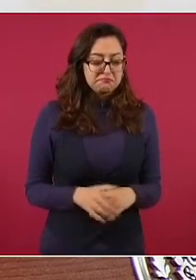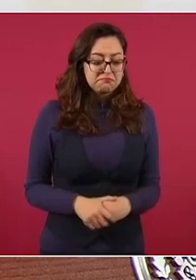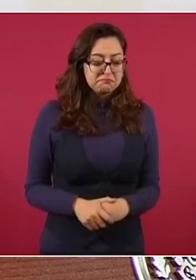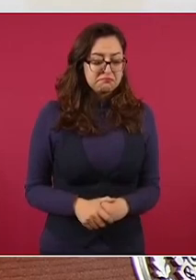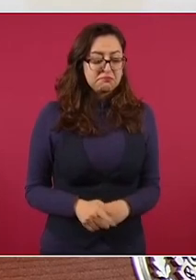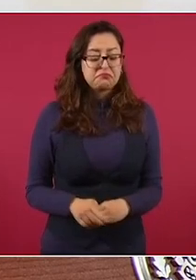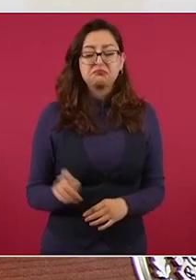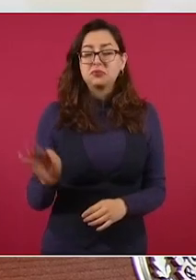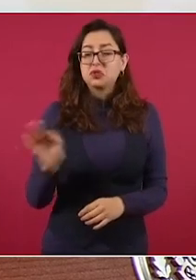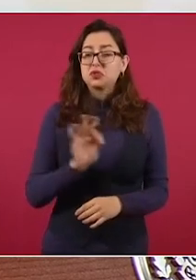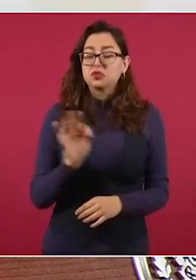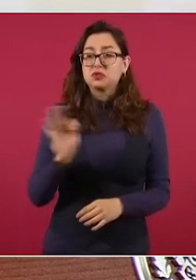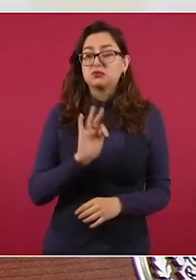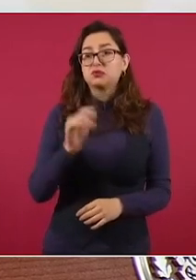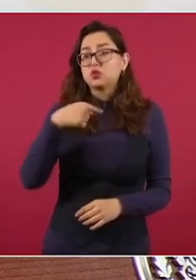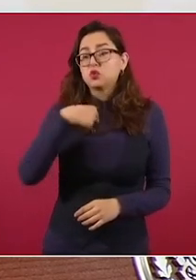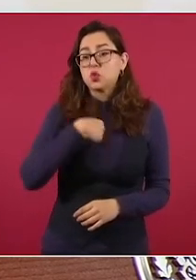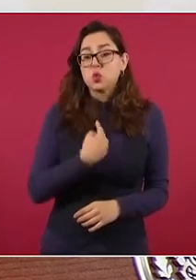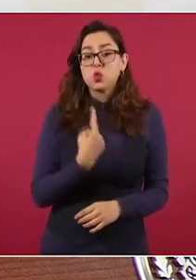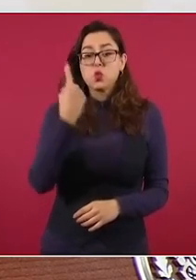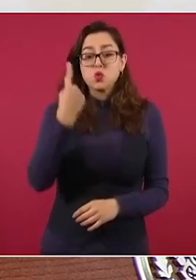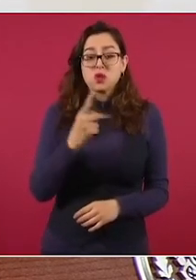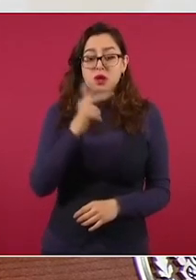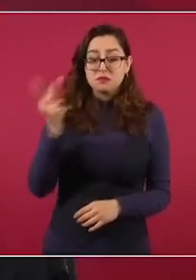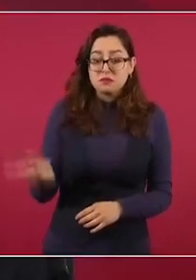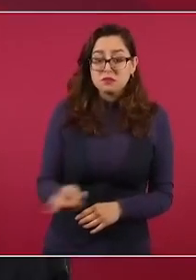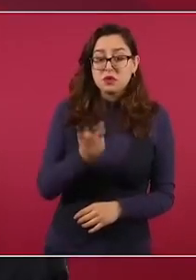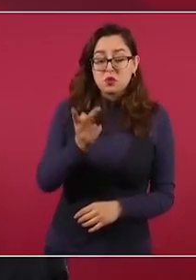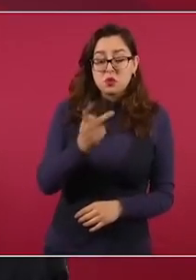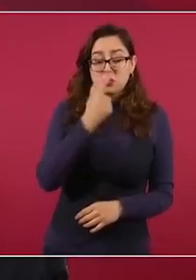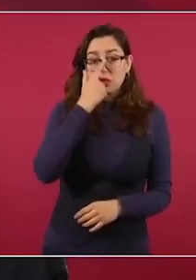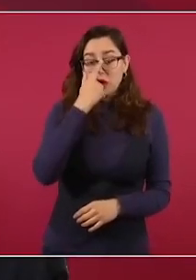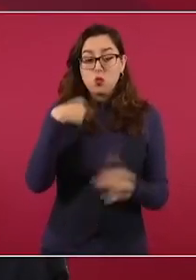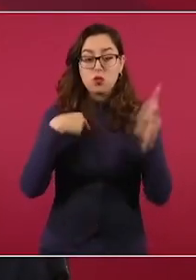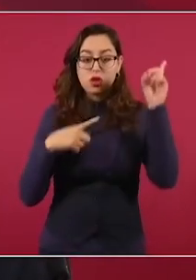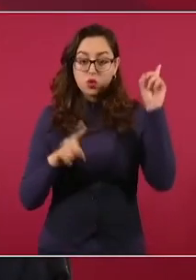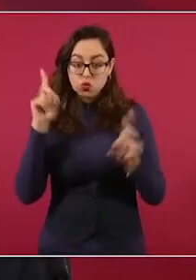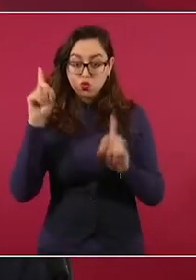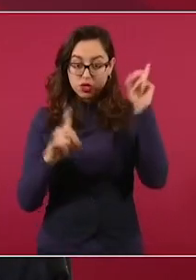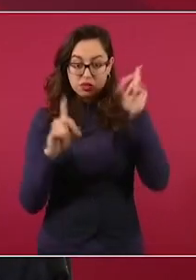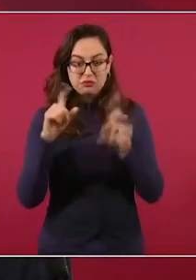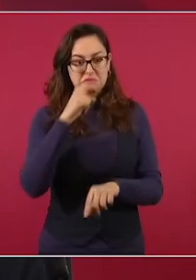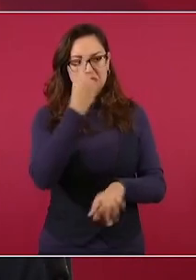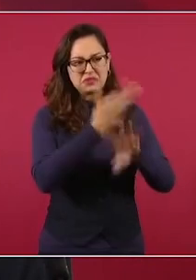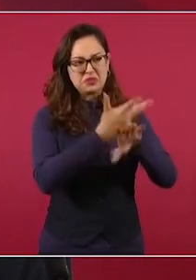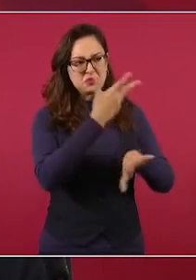podría hacerse es que ya lleva mucho tiempo,